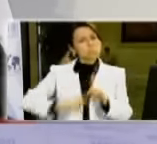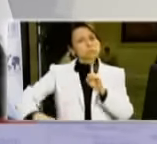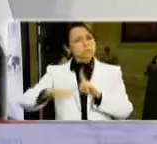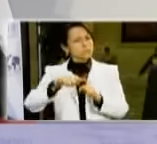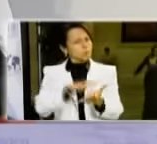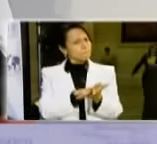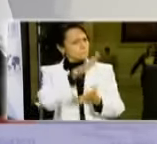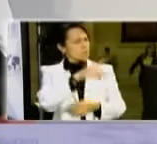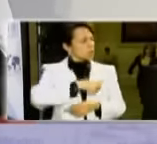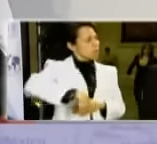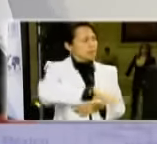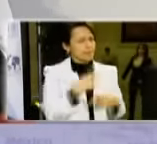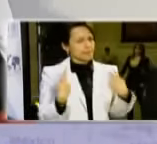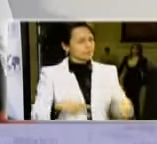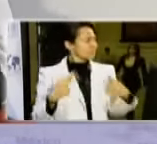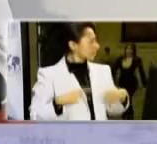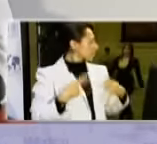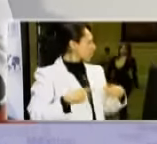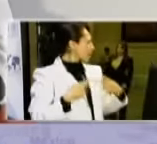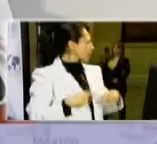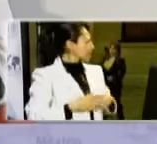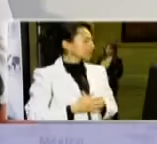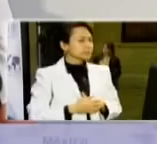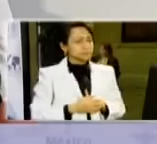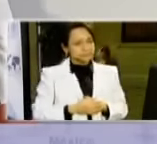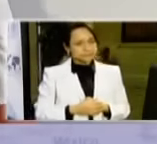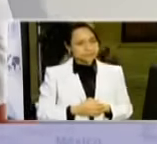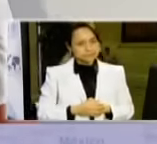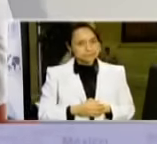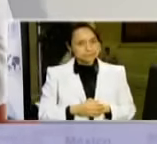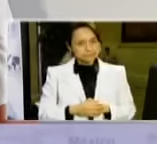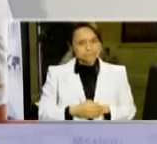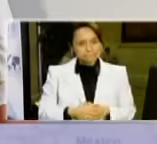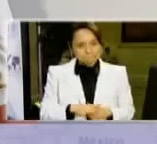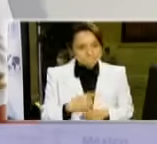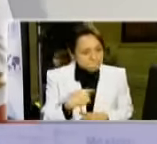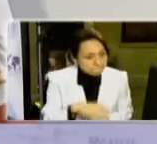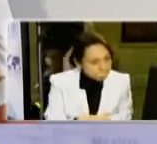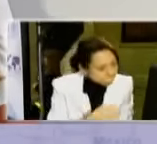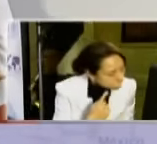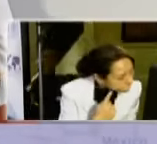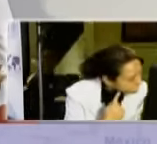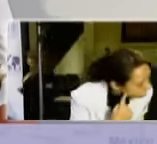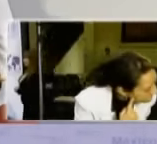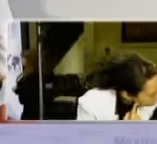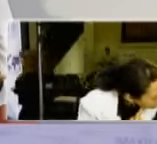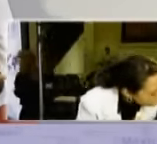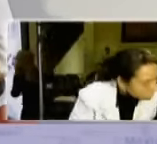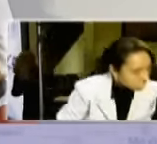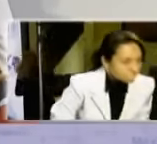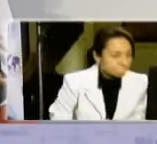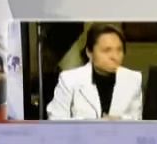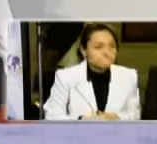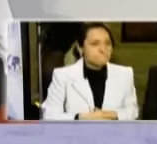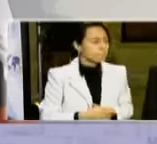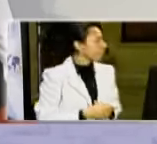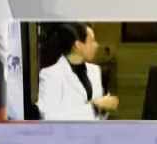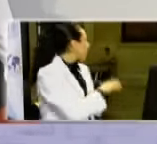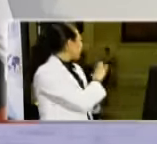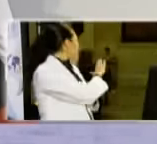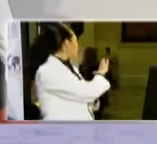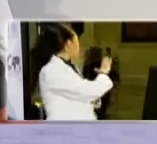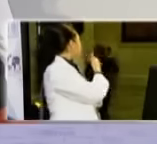puesto la confrontación bipolar al centro de sus explicaciones ya habían comenzado desde antes de